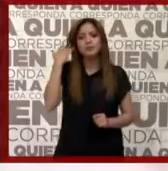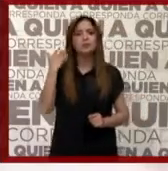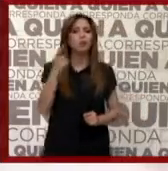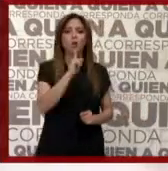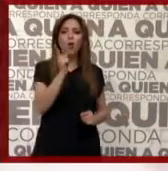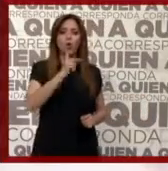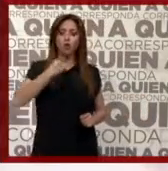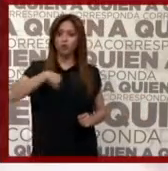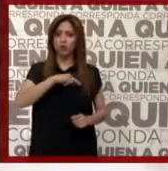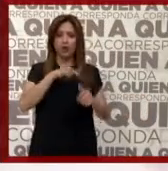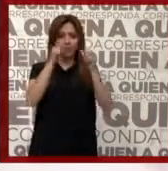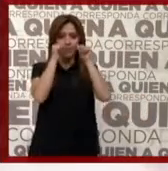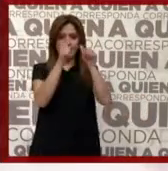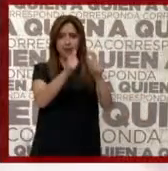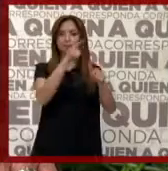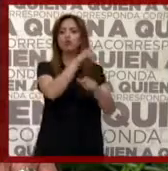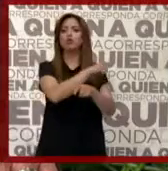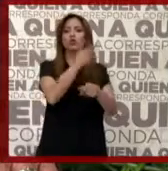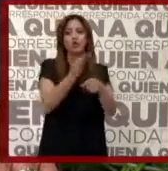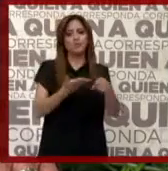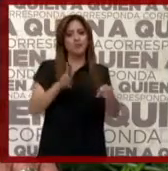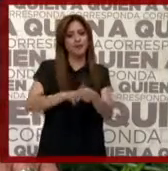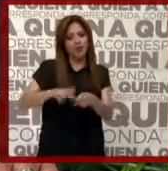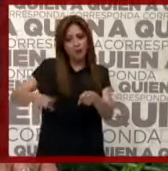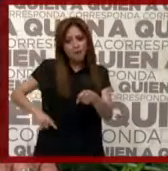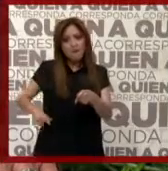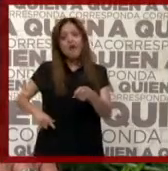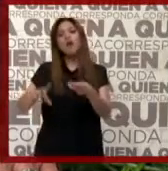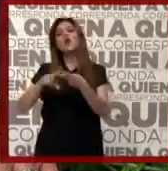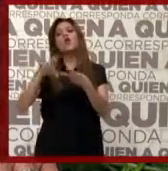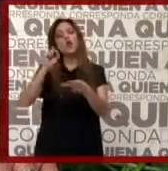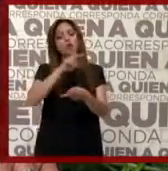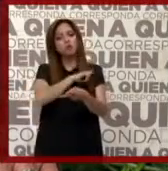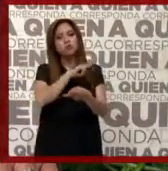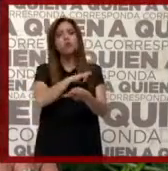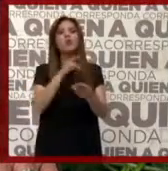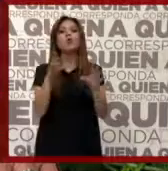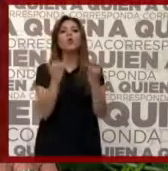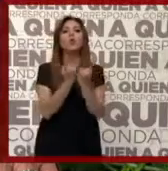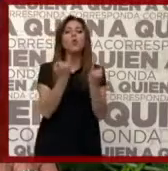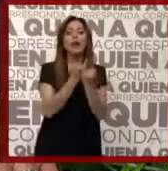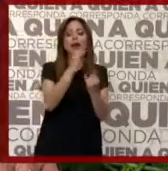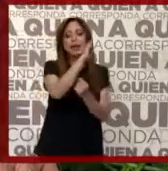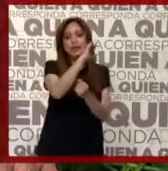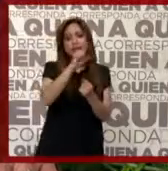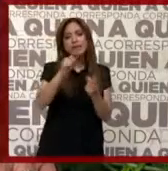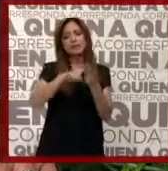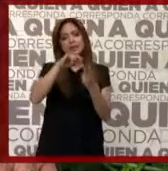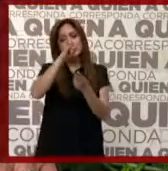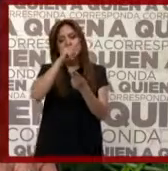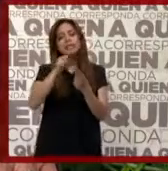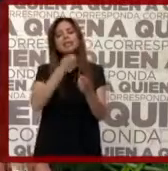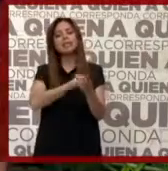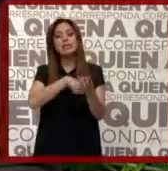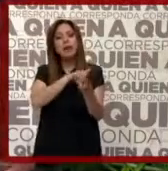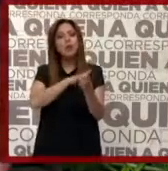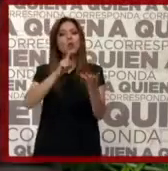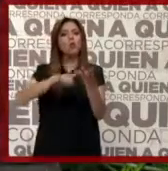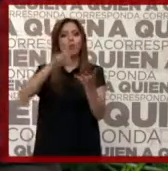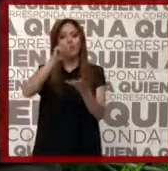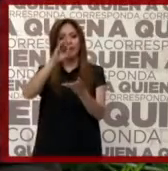todo el mundo sea públicos y privados instituciones como la secretaria de salud del lince lista la secretaria de la defensa marina